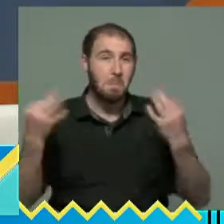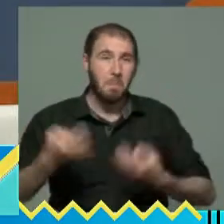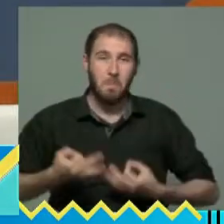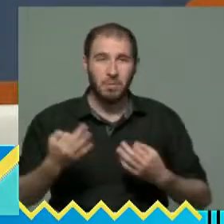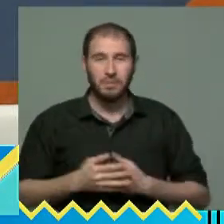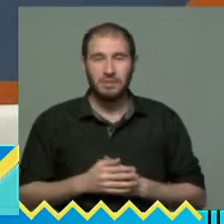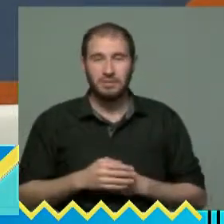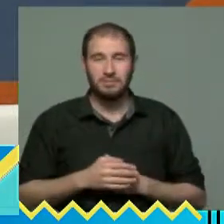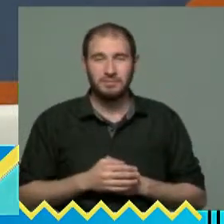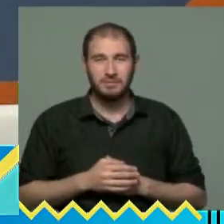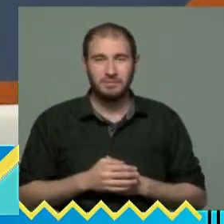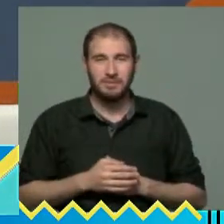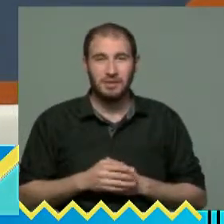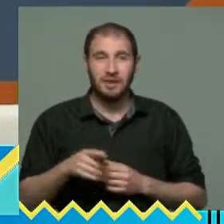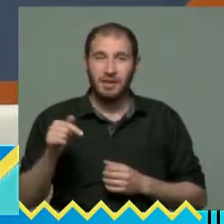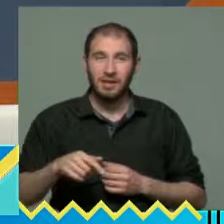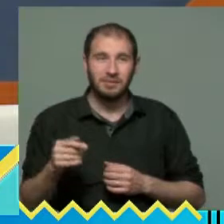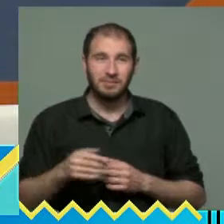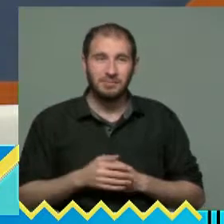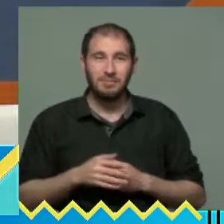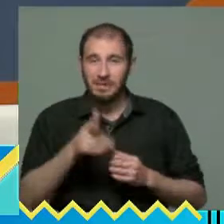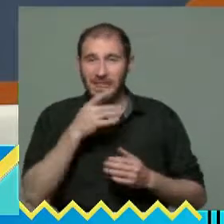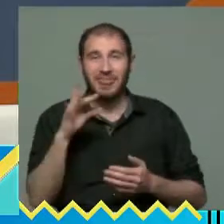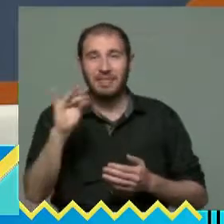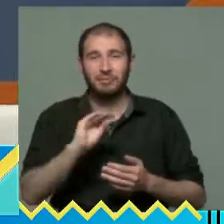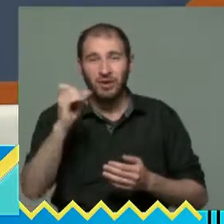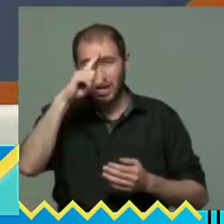Ramón, que sin duda se instaló como un diputado nacional,